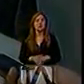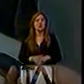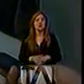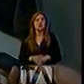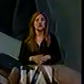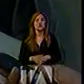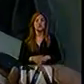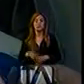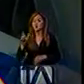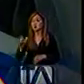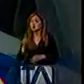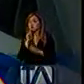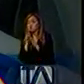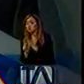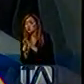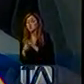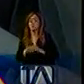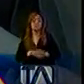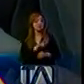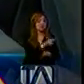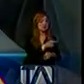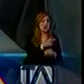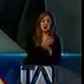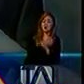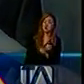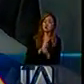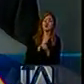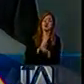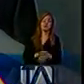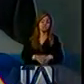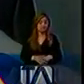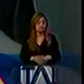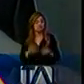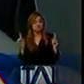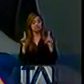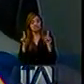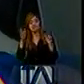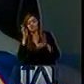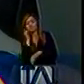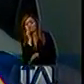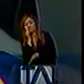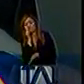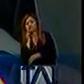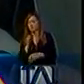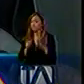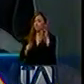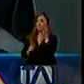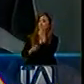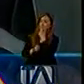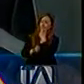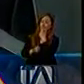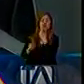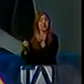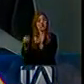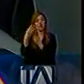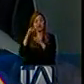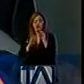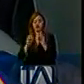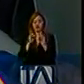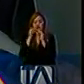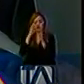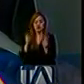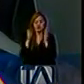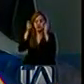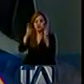parte accionante, en este caso la asambleísta Bernal, escucha la parte denunciada, en este caso la asambleísta Espín, y luego ese informe pasa al Pleno de